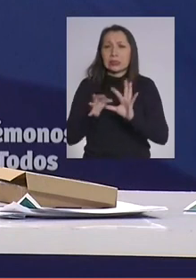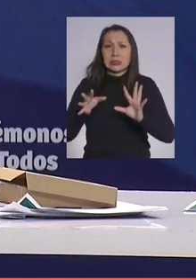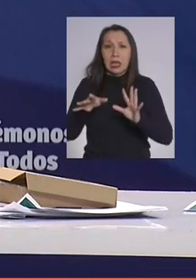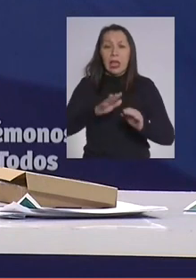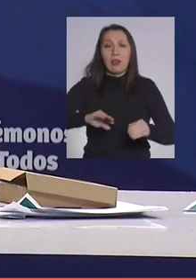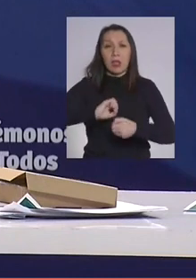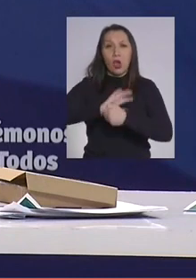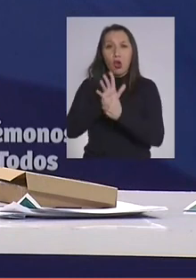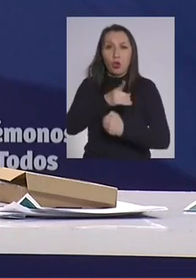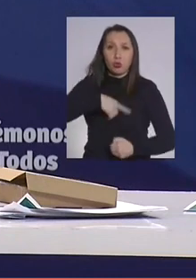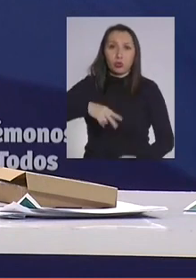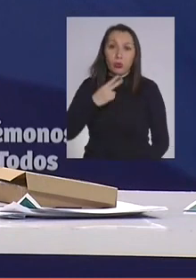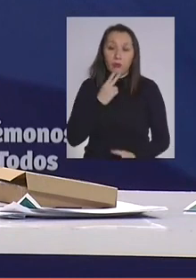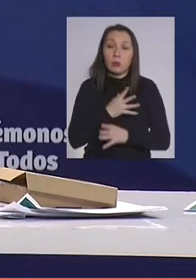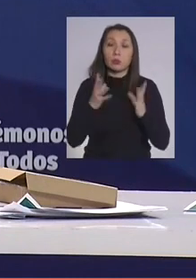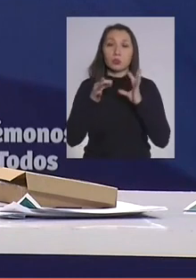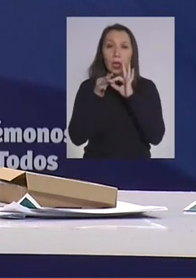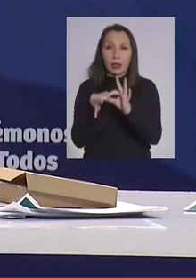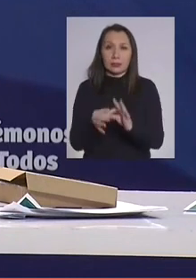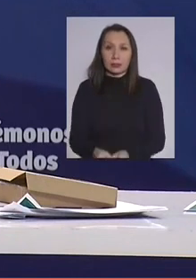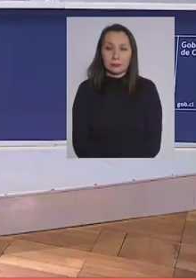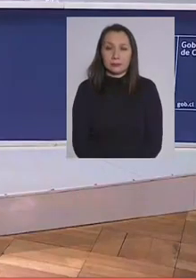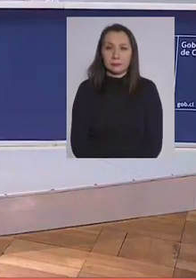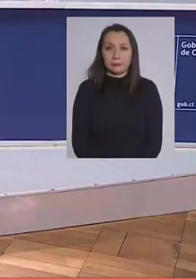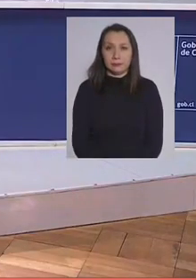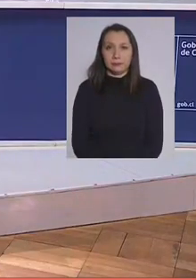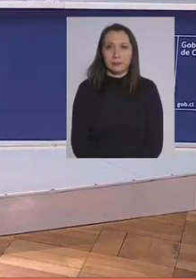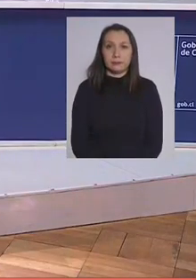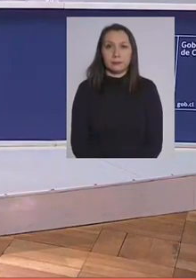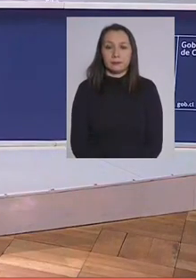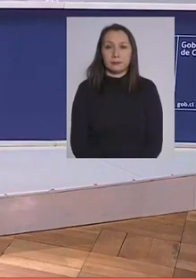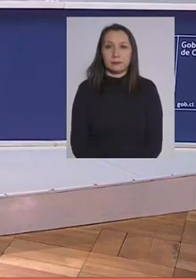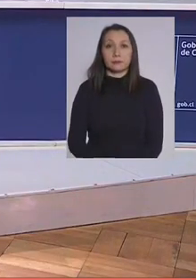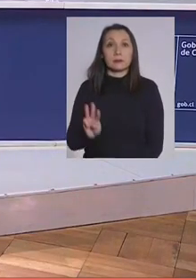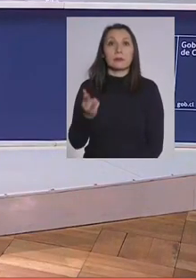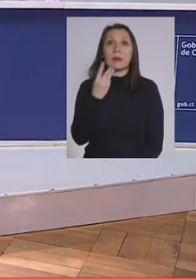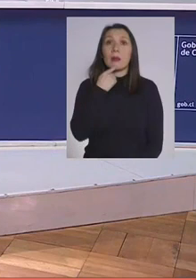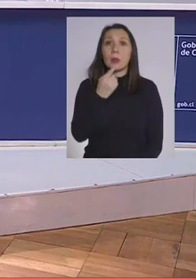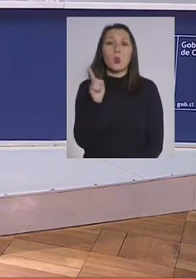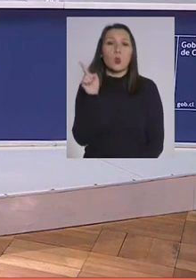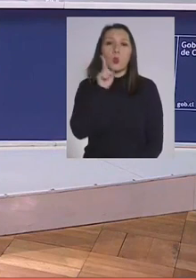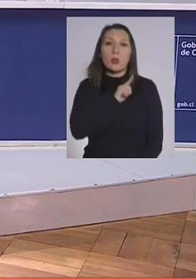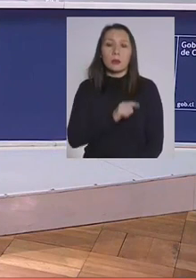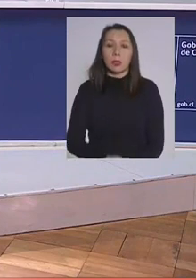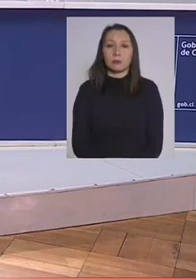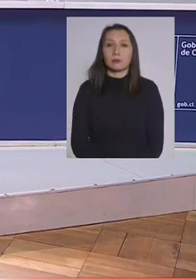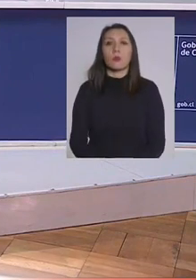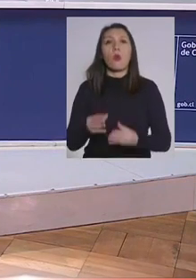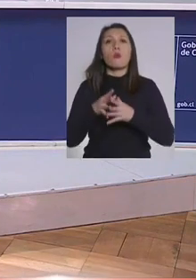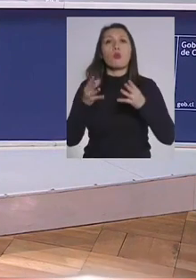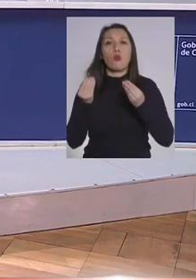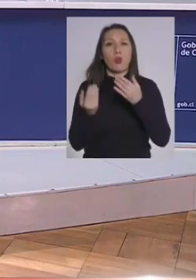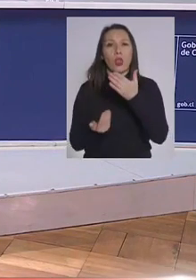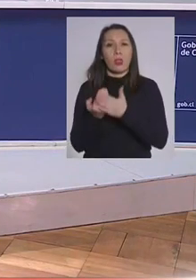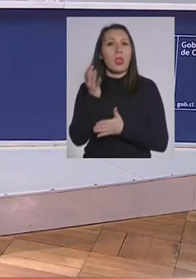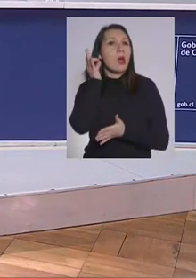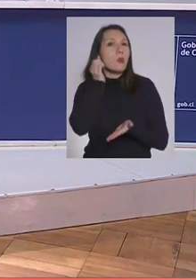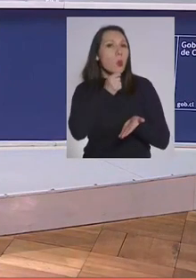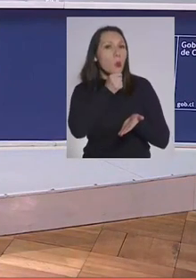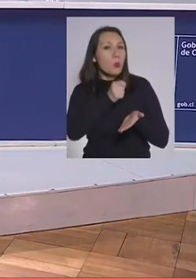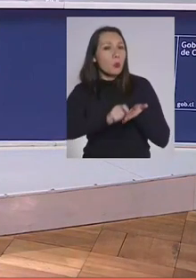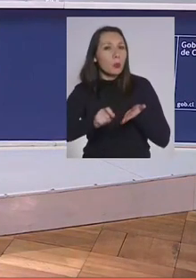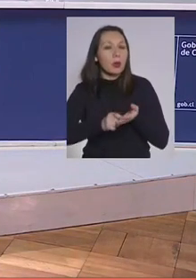coronavirus que estamos viviendo muchas gracias tercera pregunta y última muy buenos días quisiera